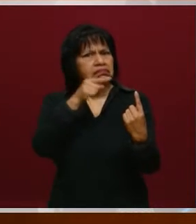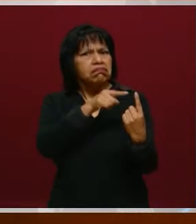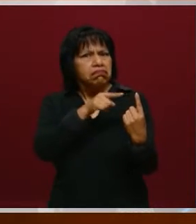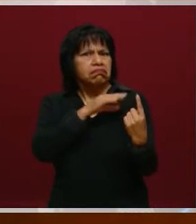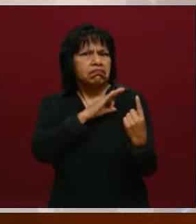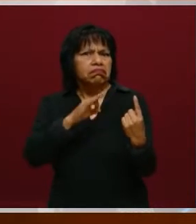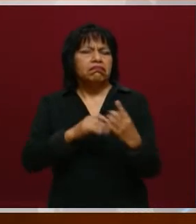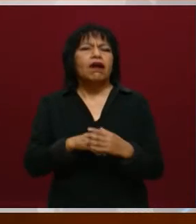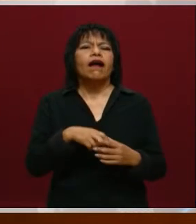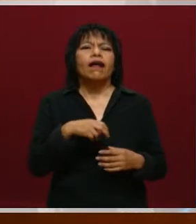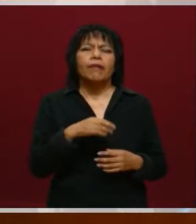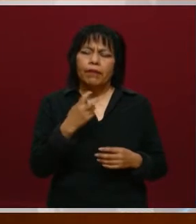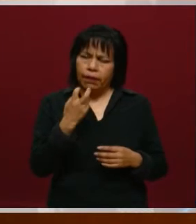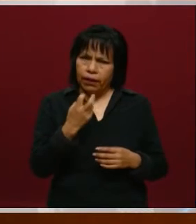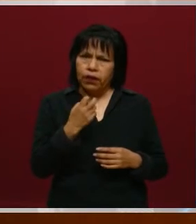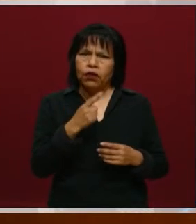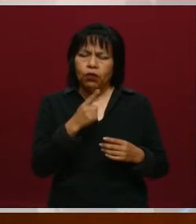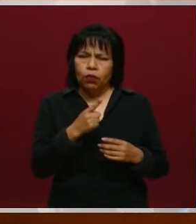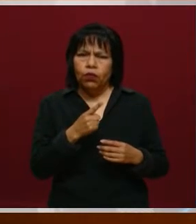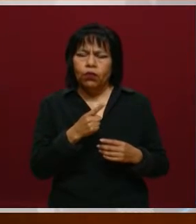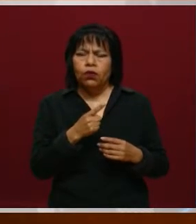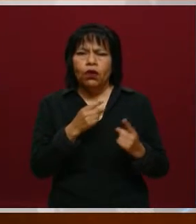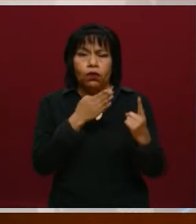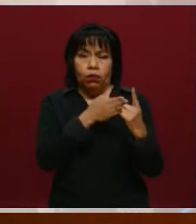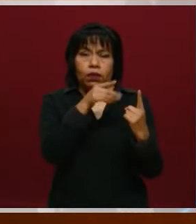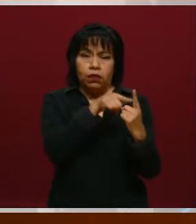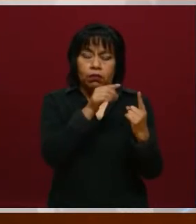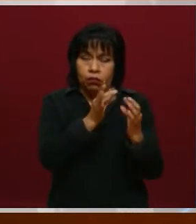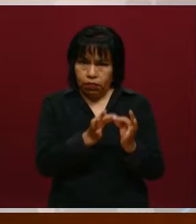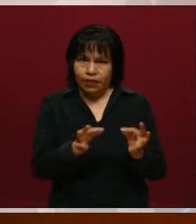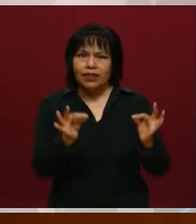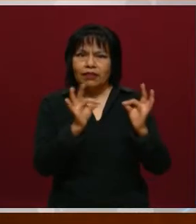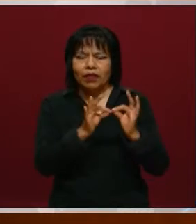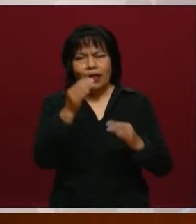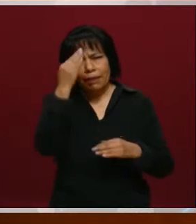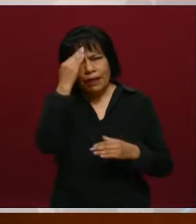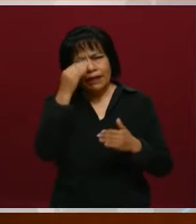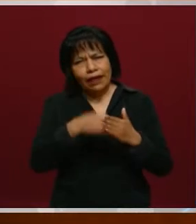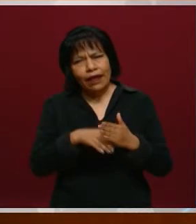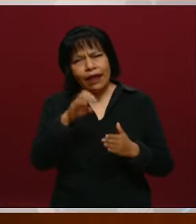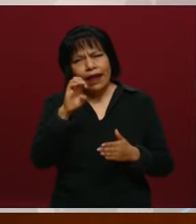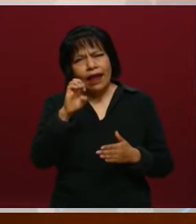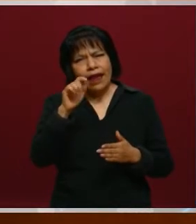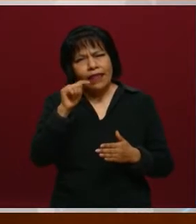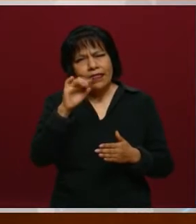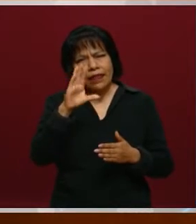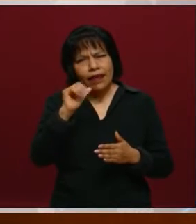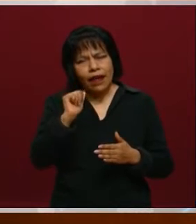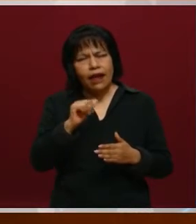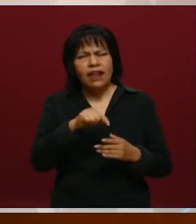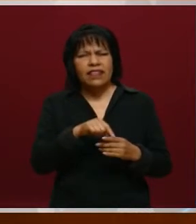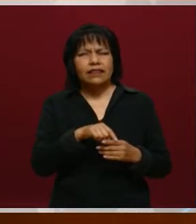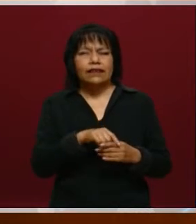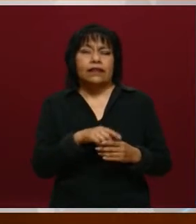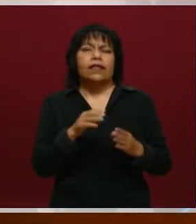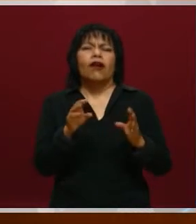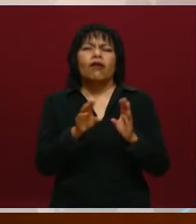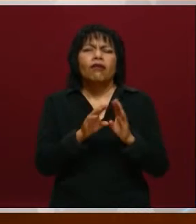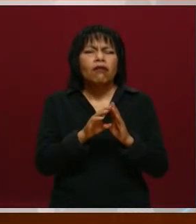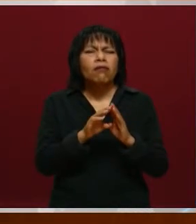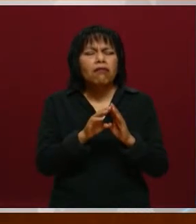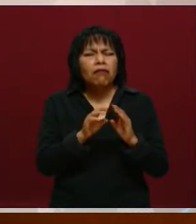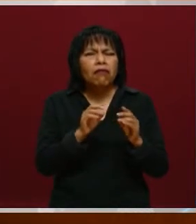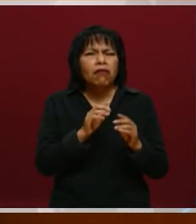las funciones principales de la cartilla para llegar a la reflexión ética es precisamente el sentido social